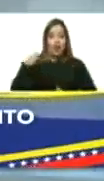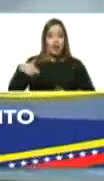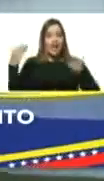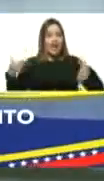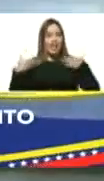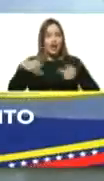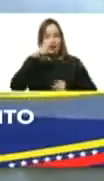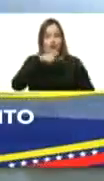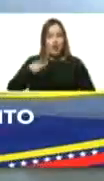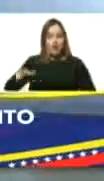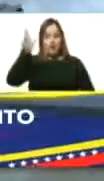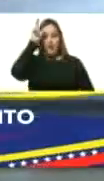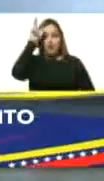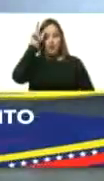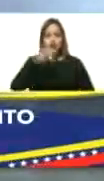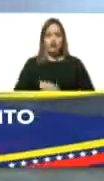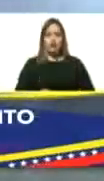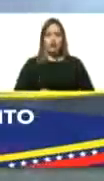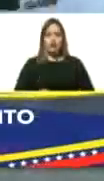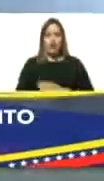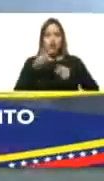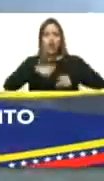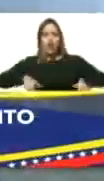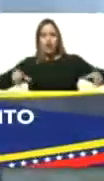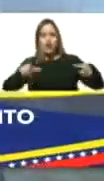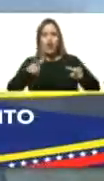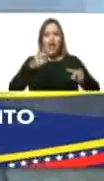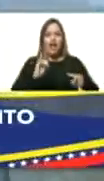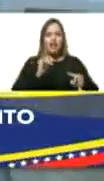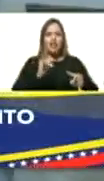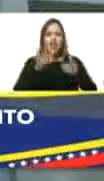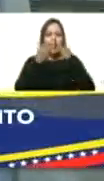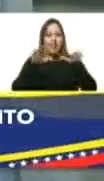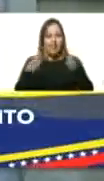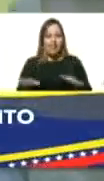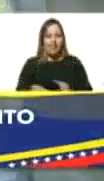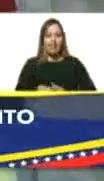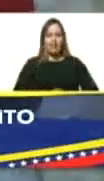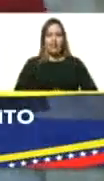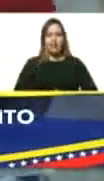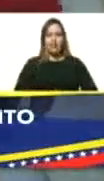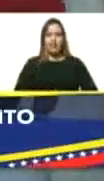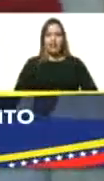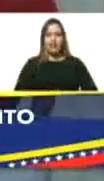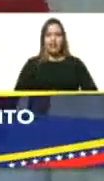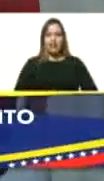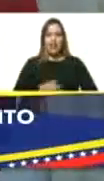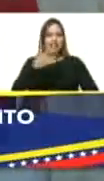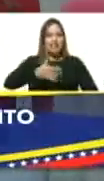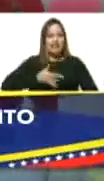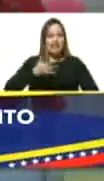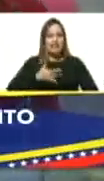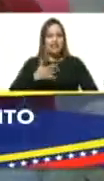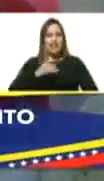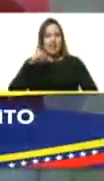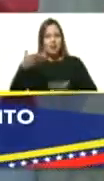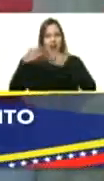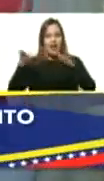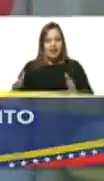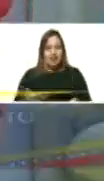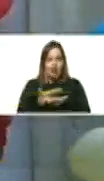pueblo falconiano con ambiente navideño, con ese espíritu que también la Navidad nos